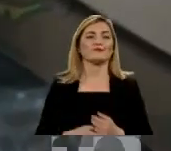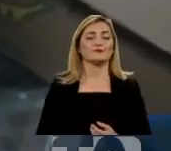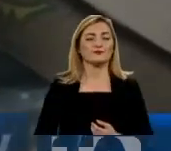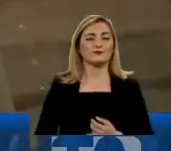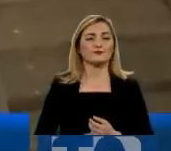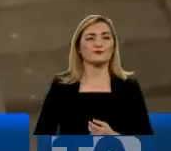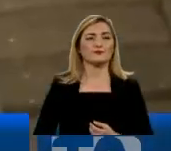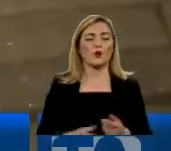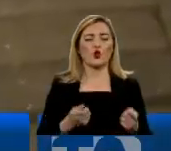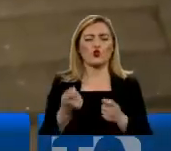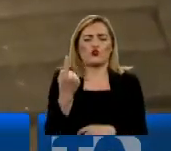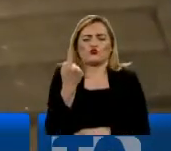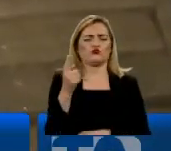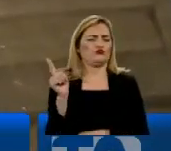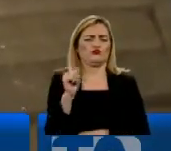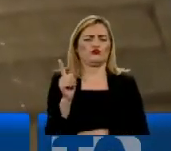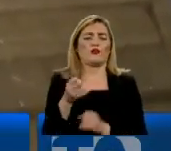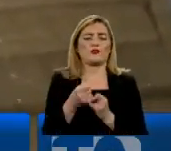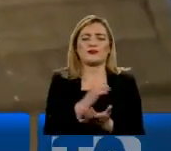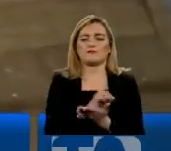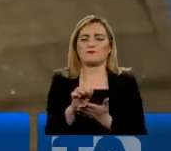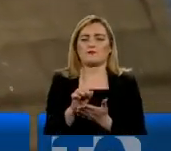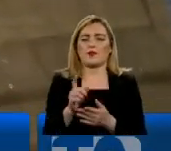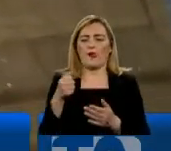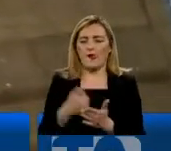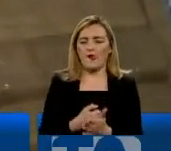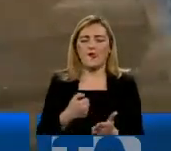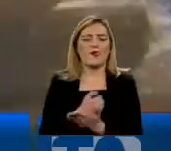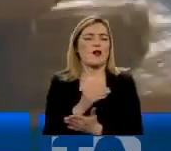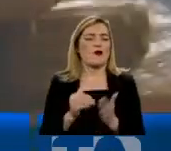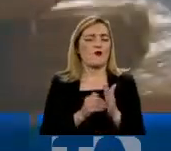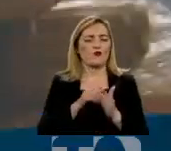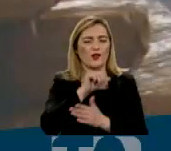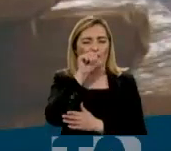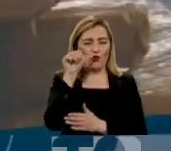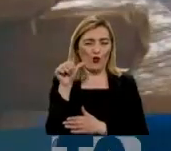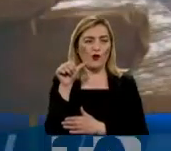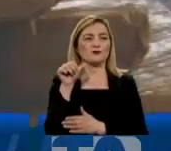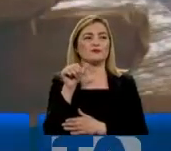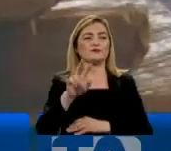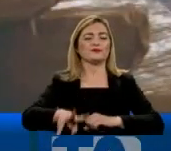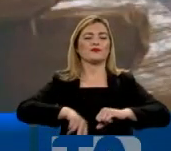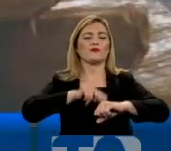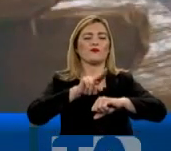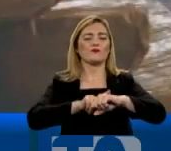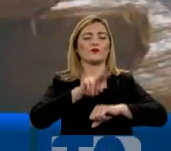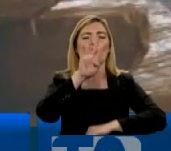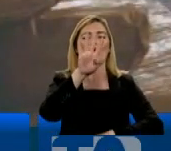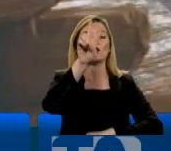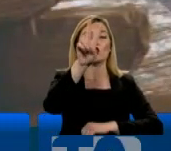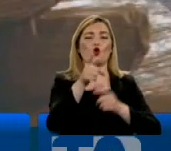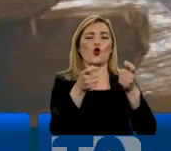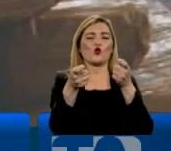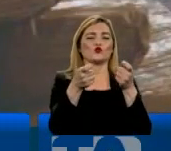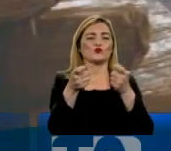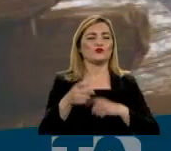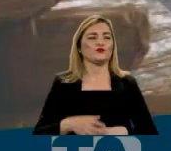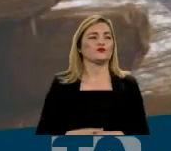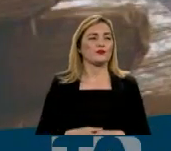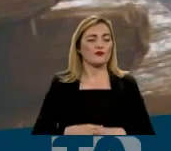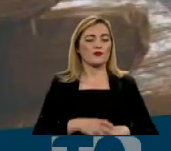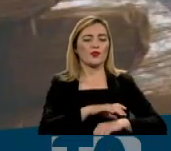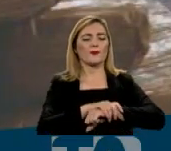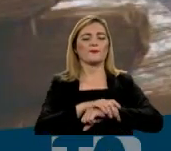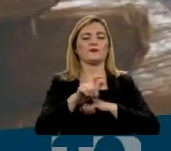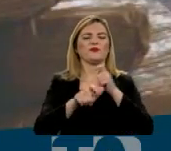fue el único. El fin de semana fue bastante productivo en la lucha contra el tráfico de sustancias. A nivel nacional, 42 operativos se realizaron, con los